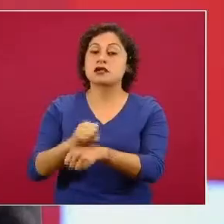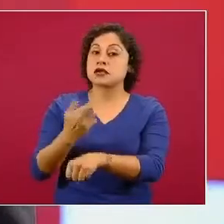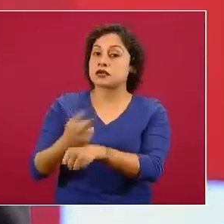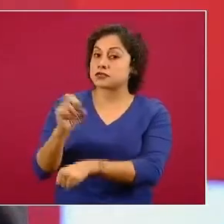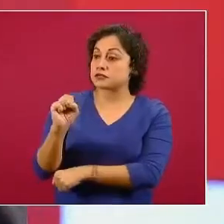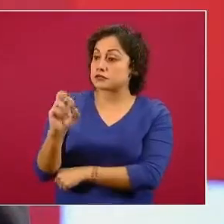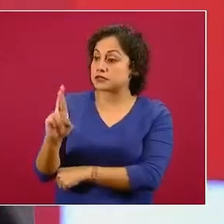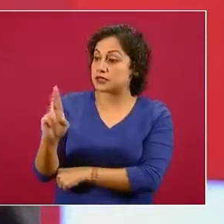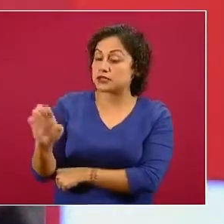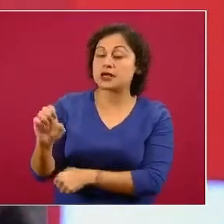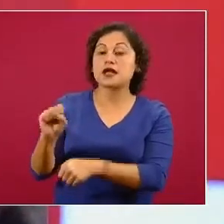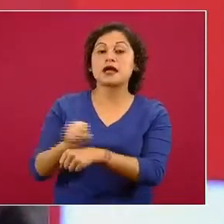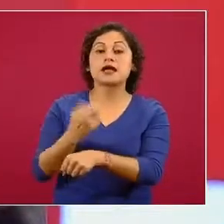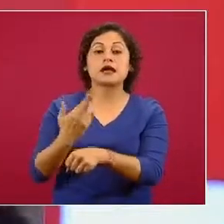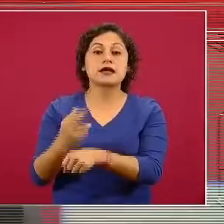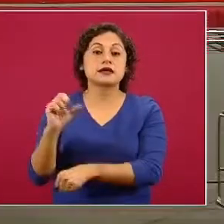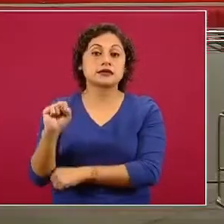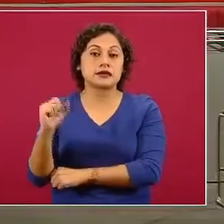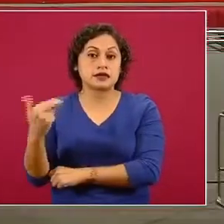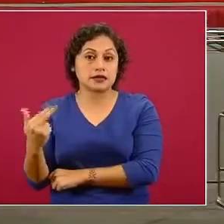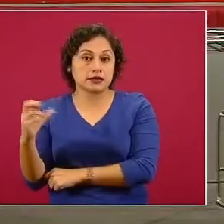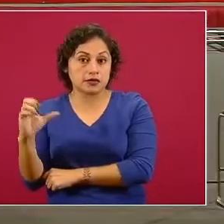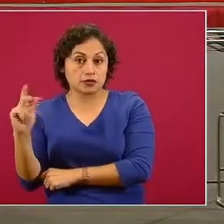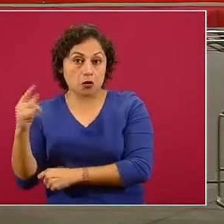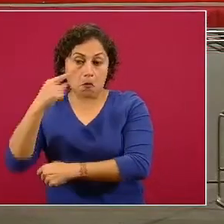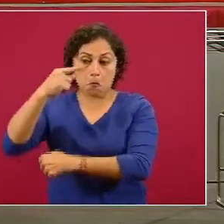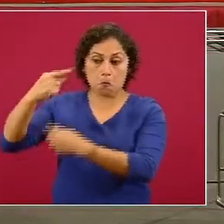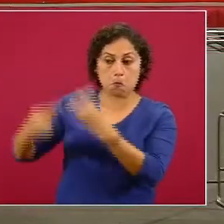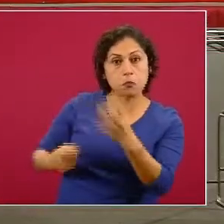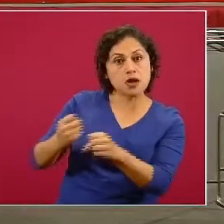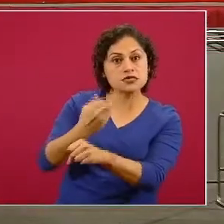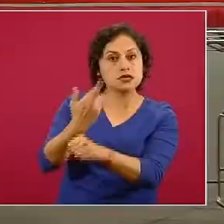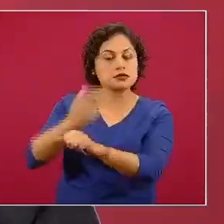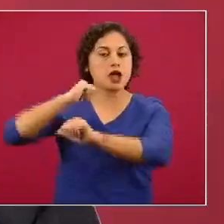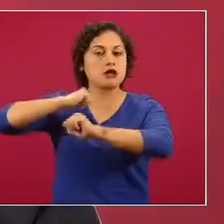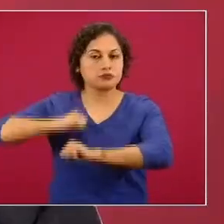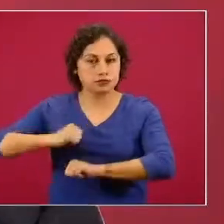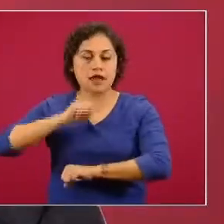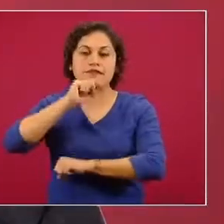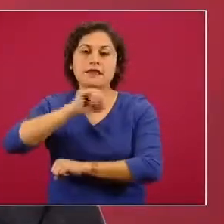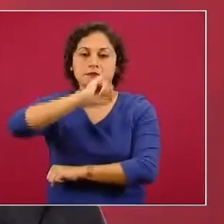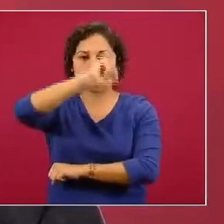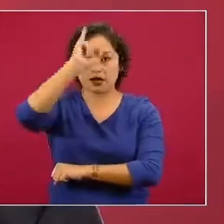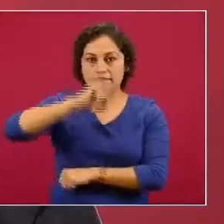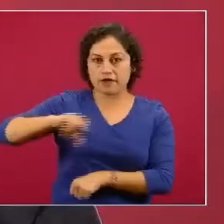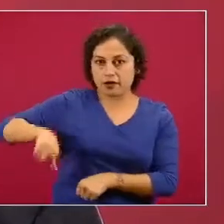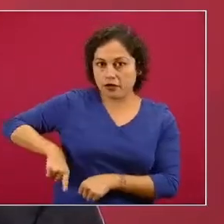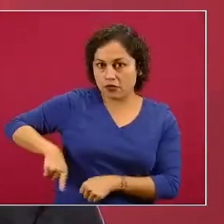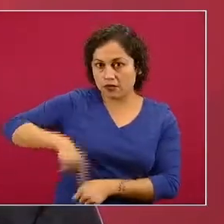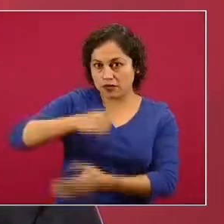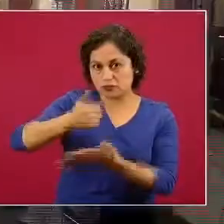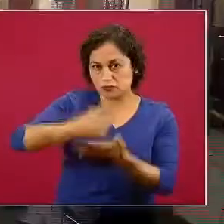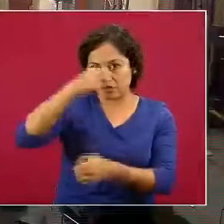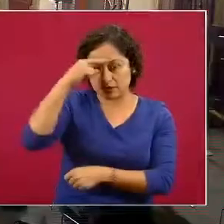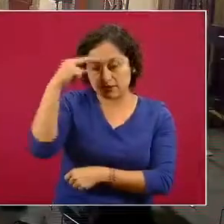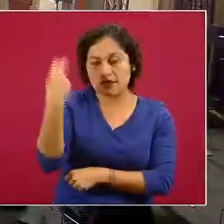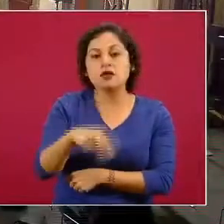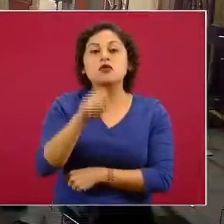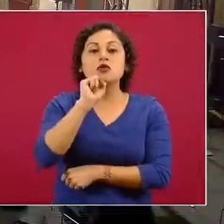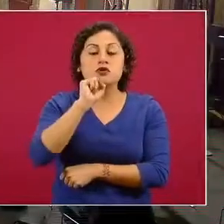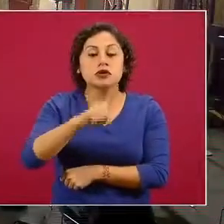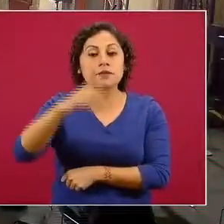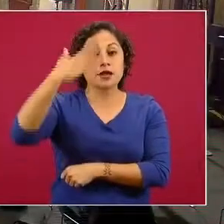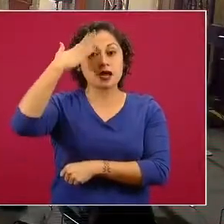el secretario de Hacienda. Nos acompaña frecuentemente la jefa de gobierno de la Ciudad de México. Participan desde luego las